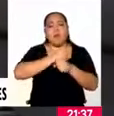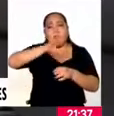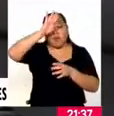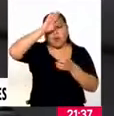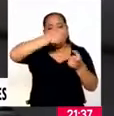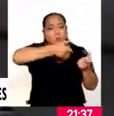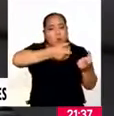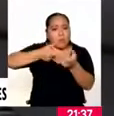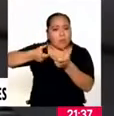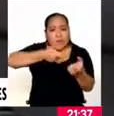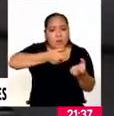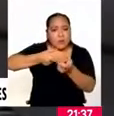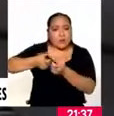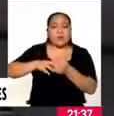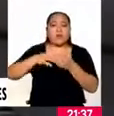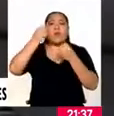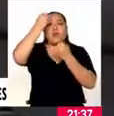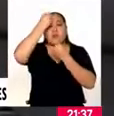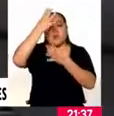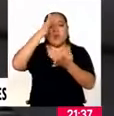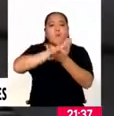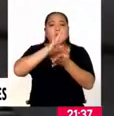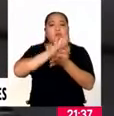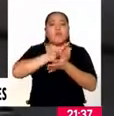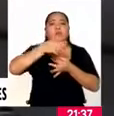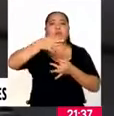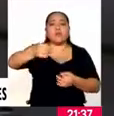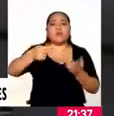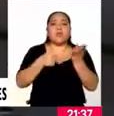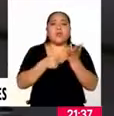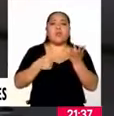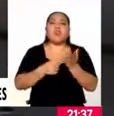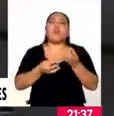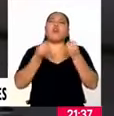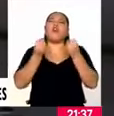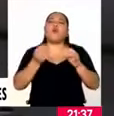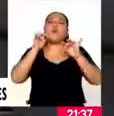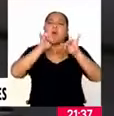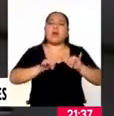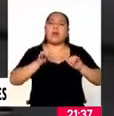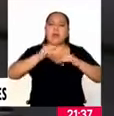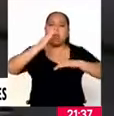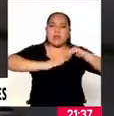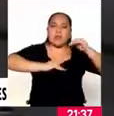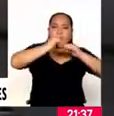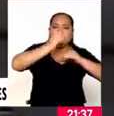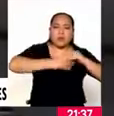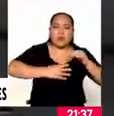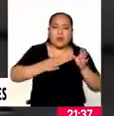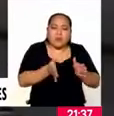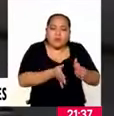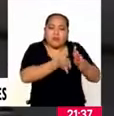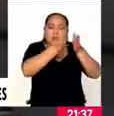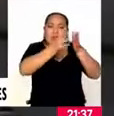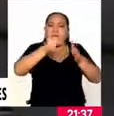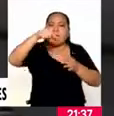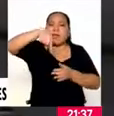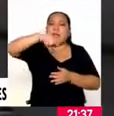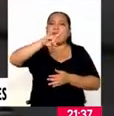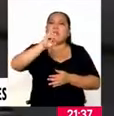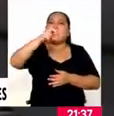vamos a tener un informe técnico que nos diga cómo han quedado estas estructuras, que como han visto son de quincha,